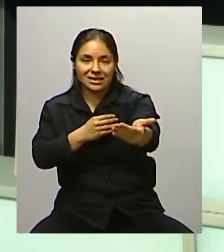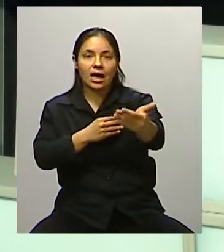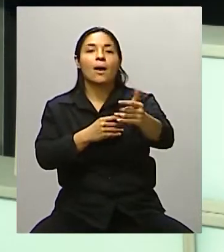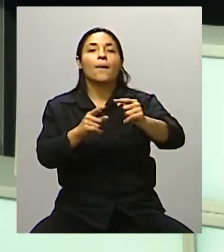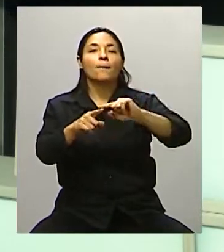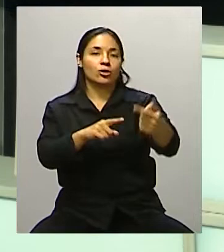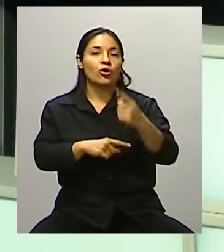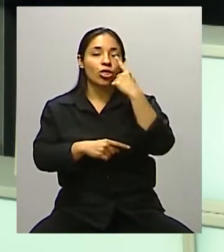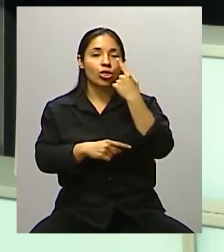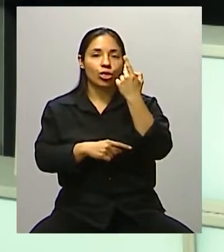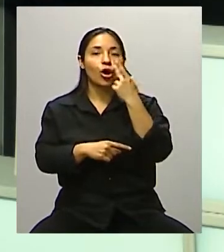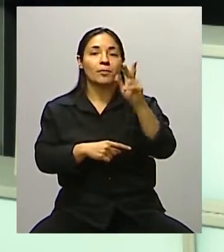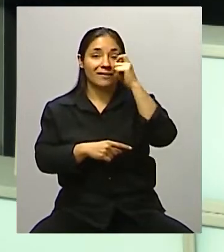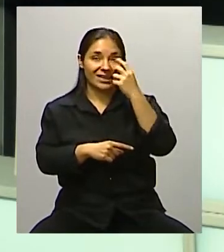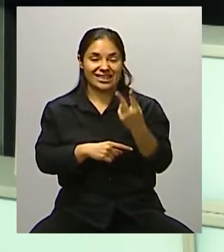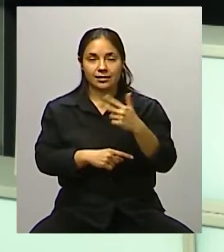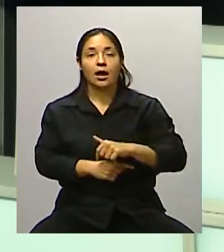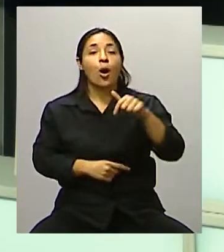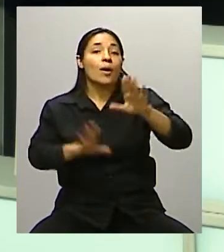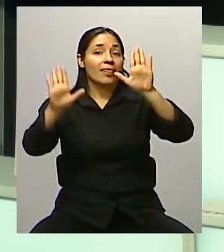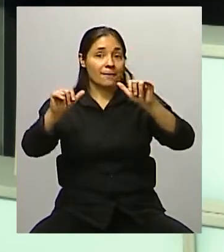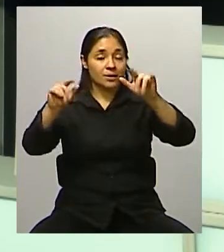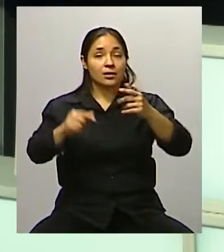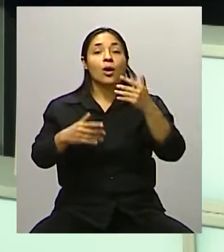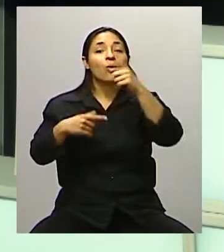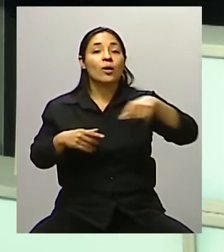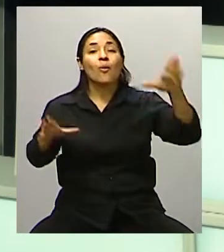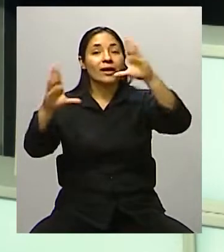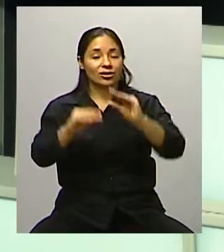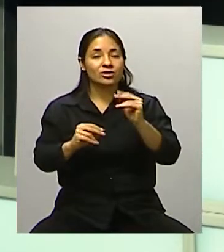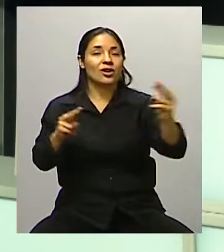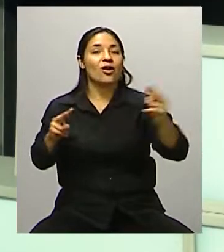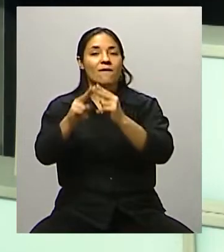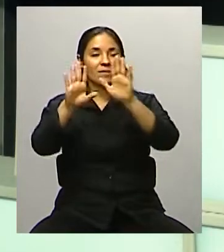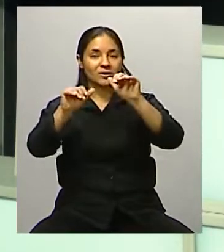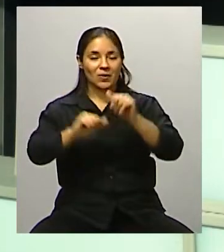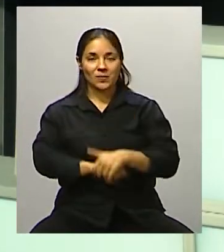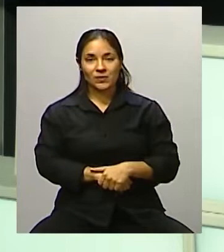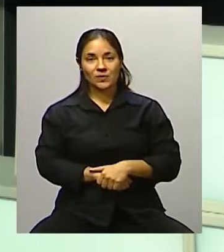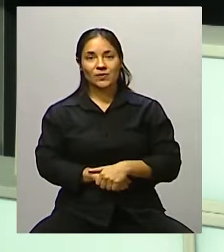el 2023. Nos despedimos, les deseamos a ustedes que tengan buenas noches y será hasta la próxima.